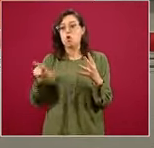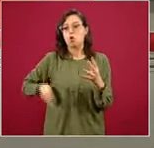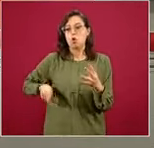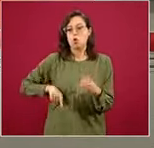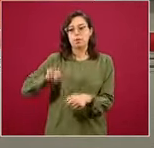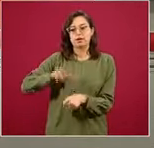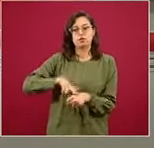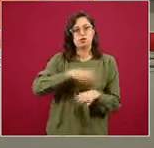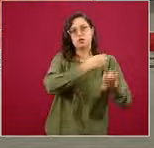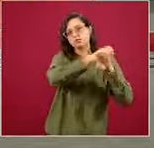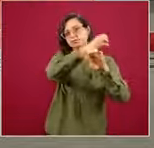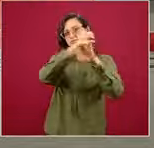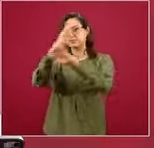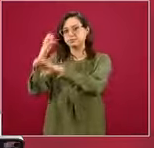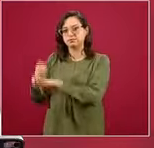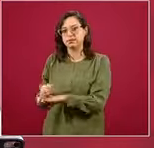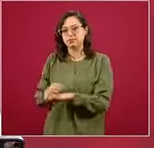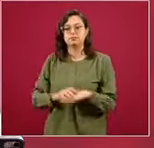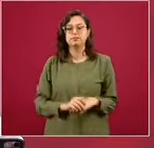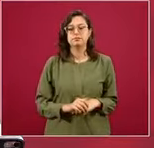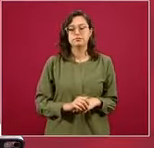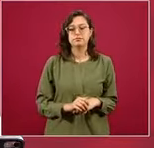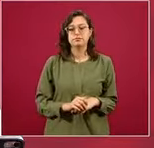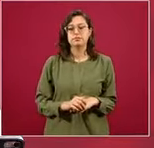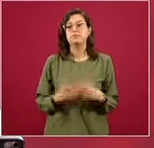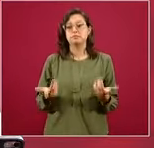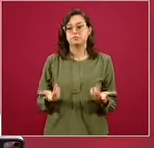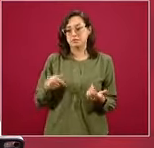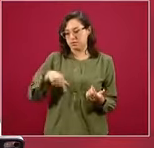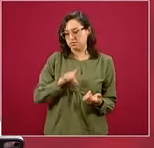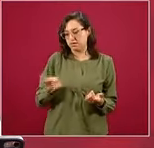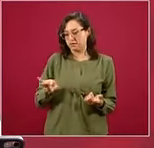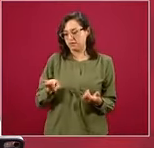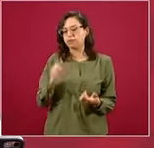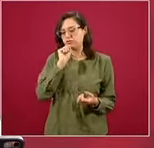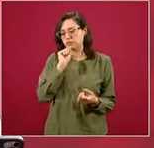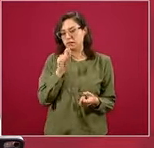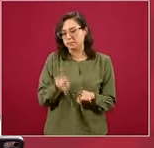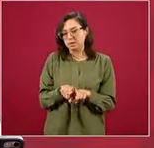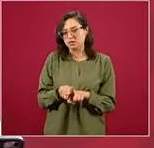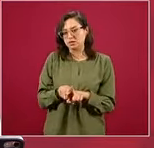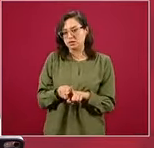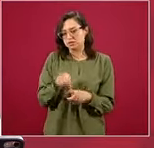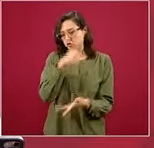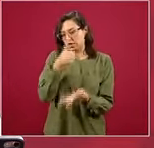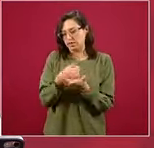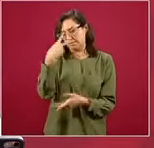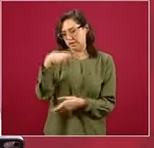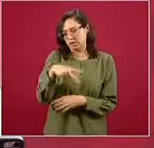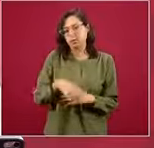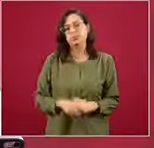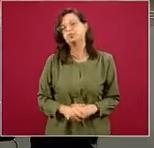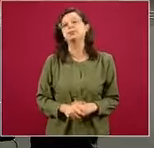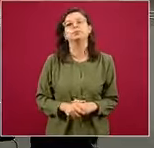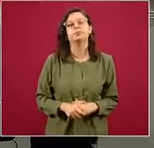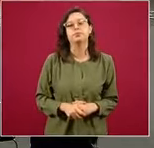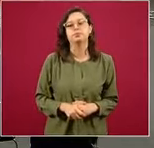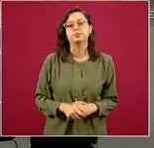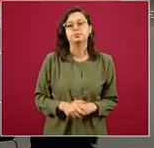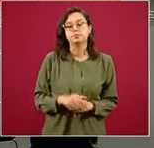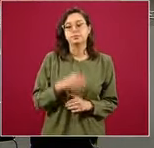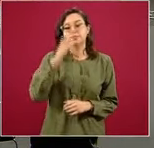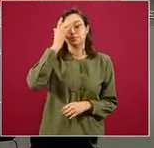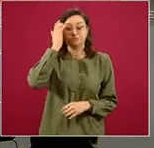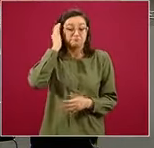gobiernos de las entidades federativas, incluido el Distrito Federal, todavía dice Distrito Federal, pero obviamente es la Ciudad de México.